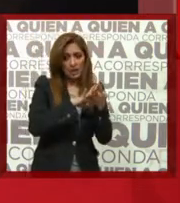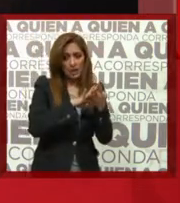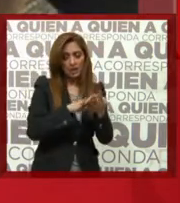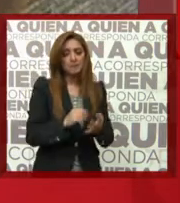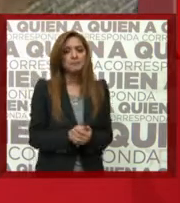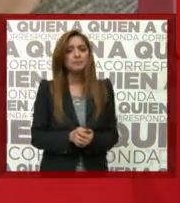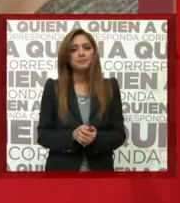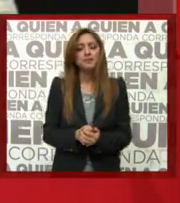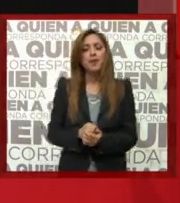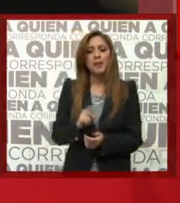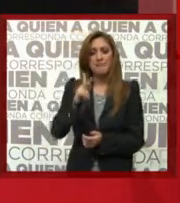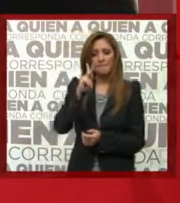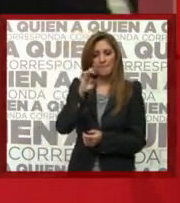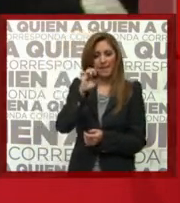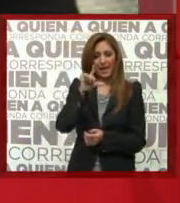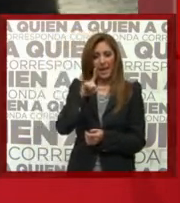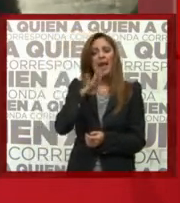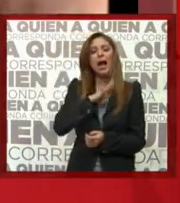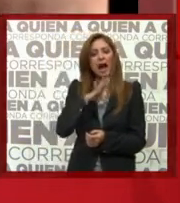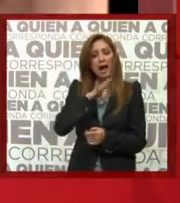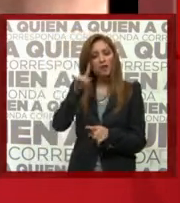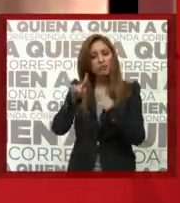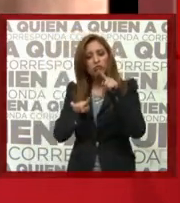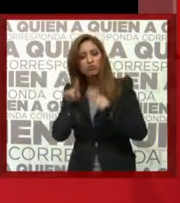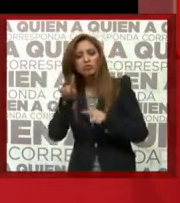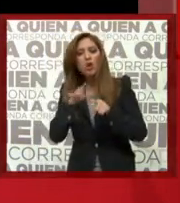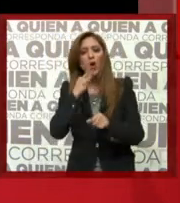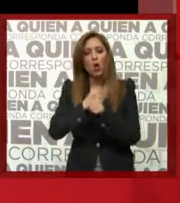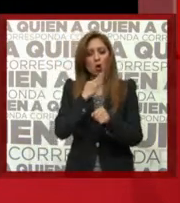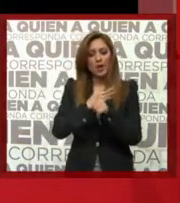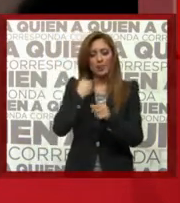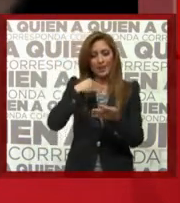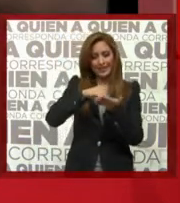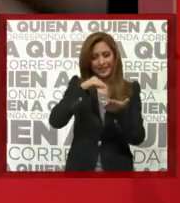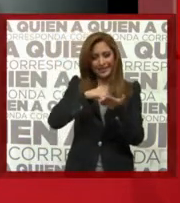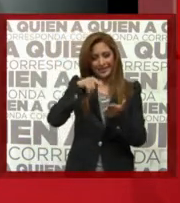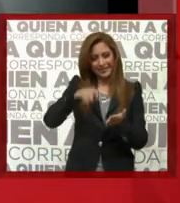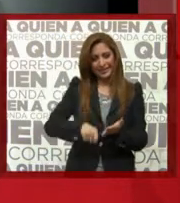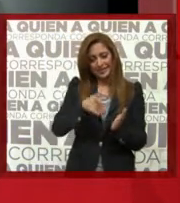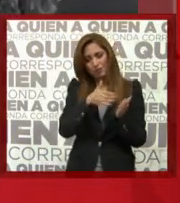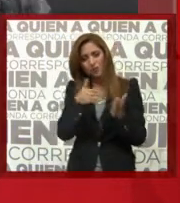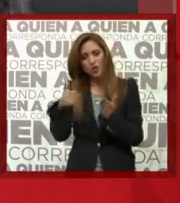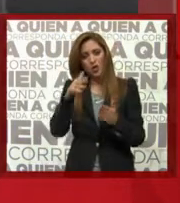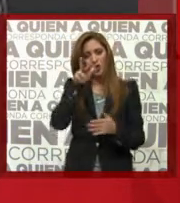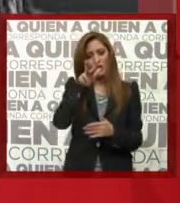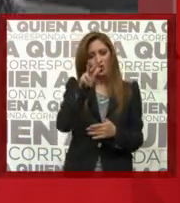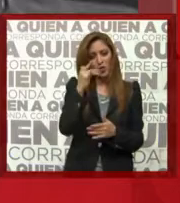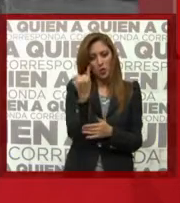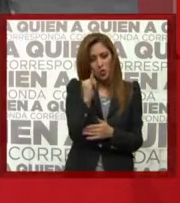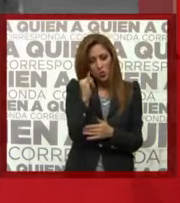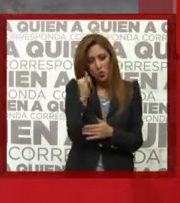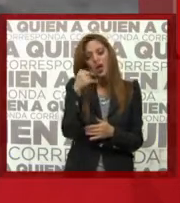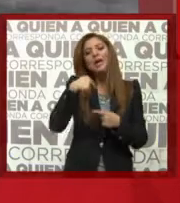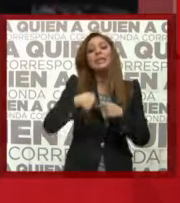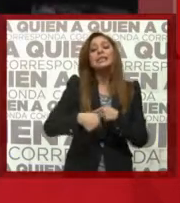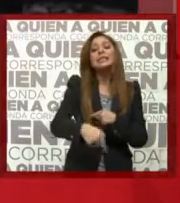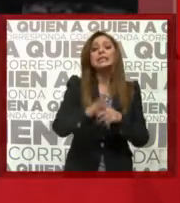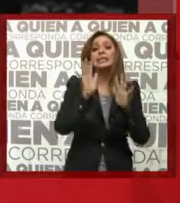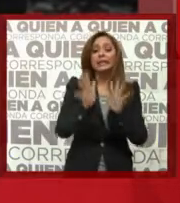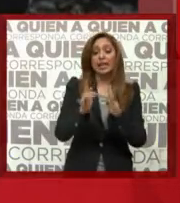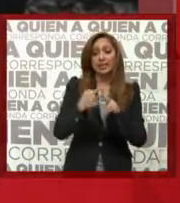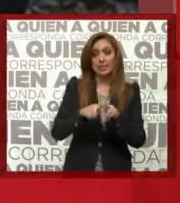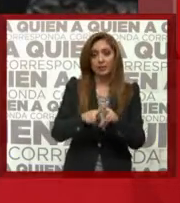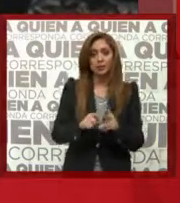penal tenemos también grados. Ahorita todavía con el sistema que está vigente hasta el 18 de junio, que vamos a entrar nosotros ya en pleno. O sea,